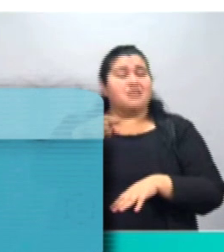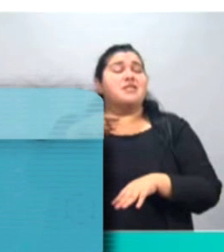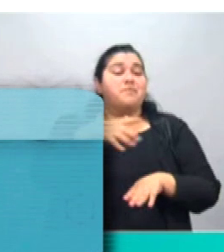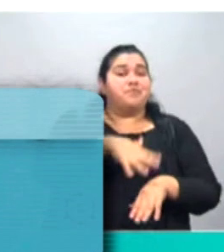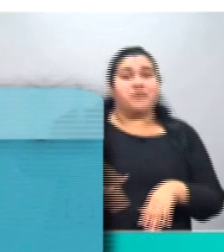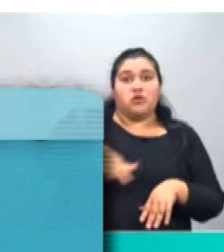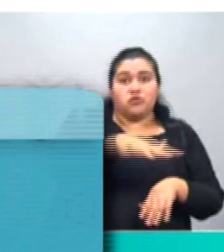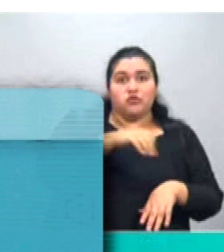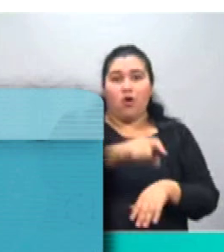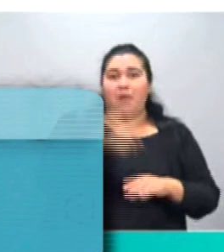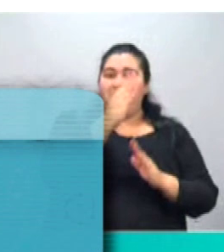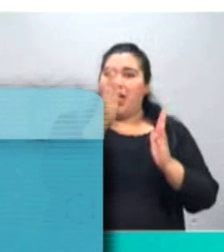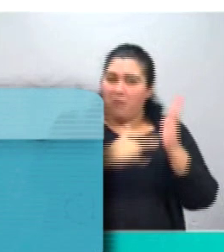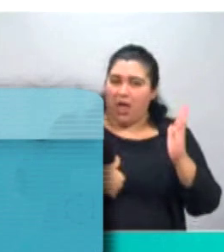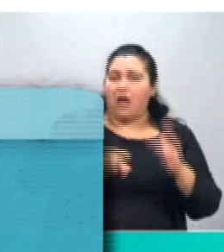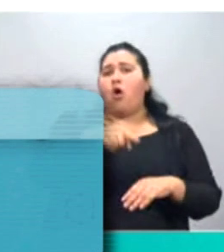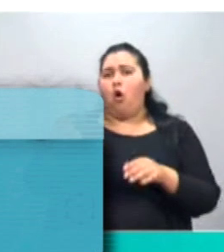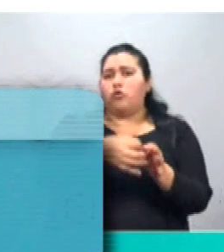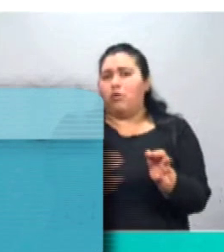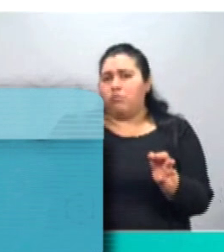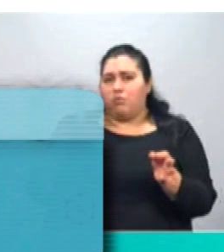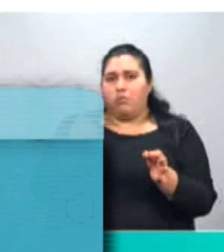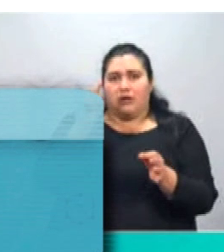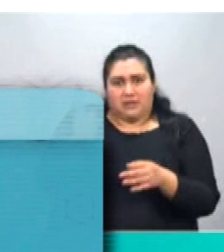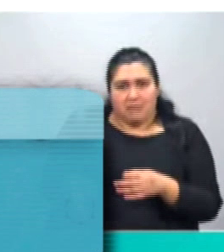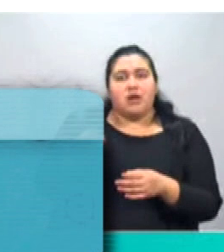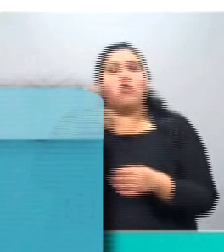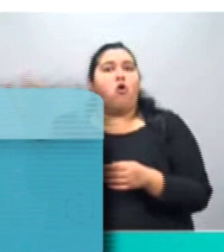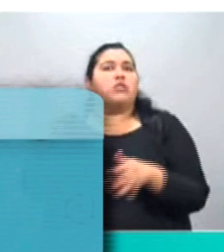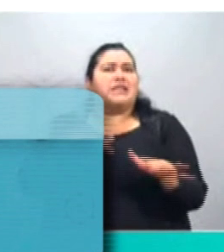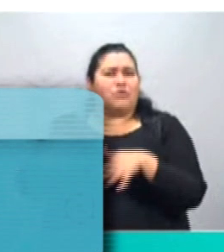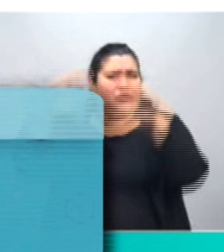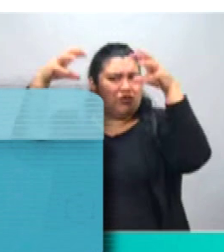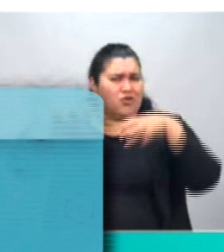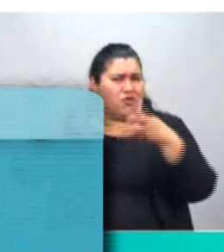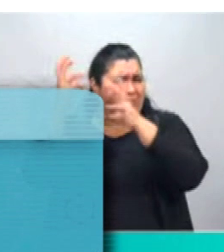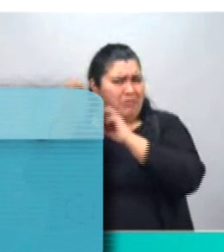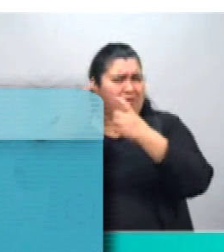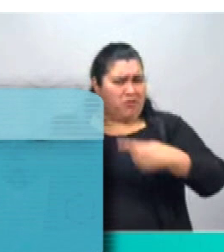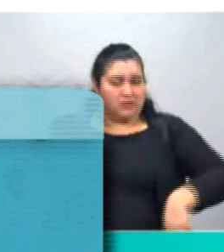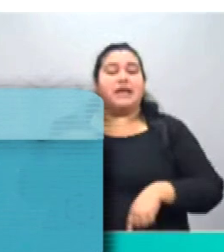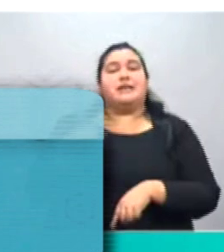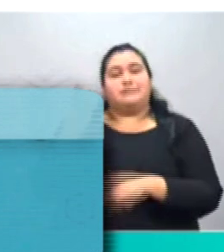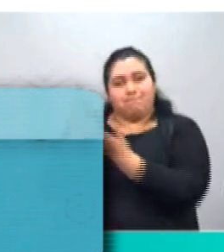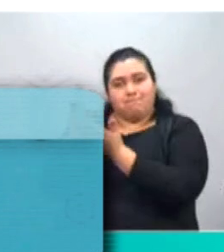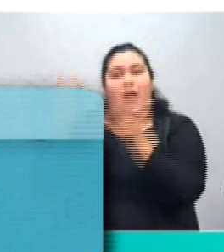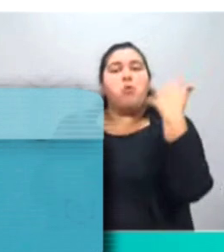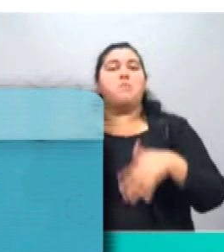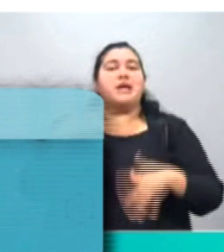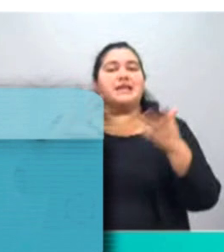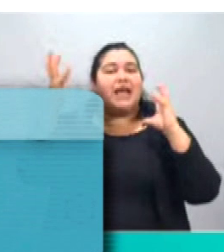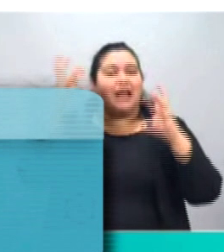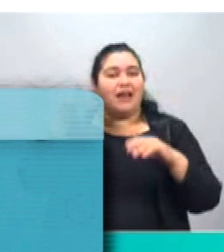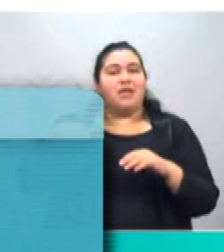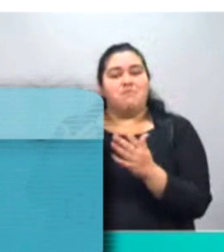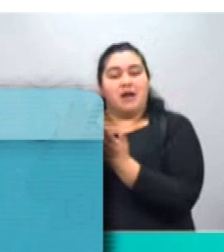en la zona de Bahía Blanca, pero otros lugares de la provincia, y luego por otros temporales, le hemos solicitado asistencia por emergencia climática